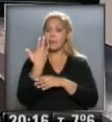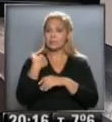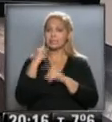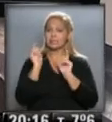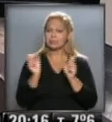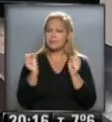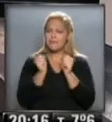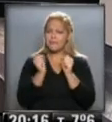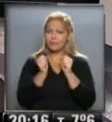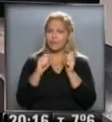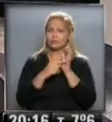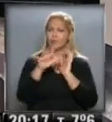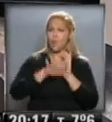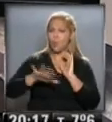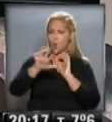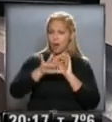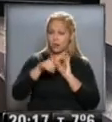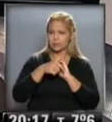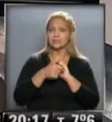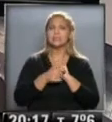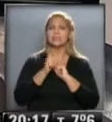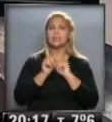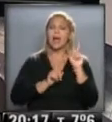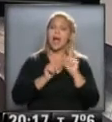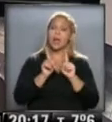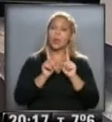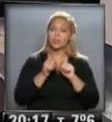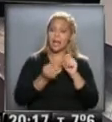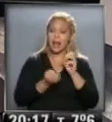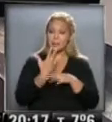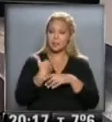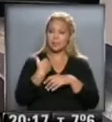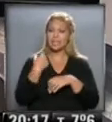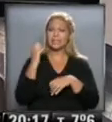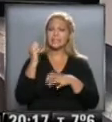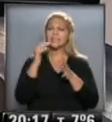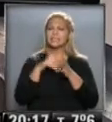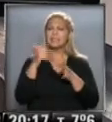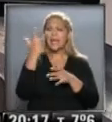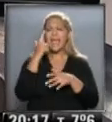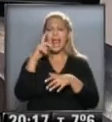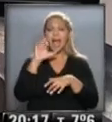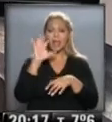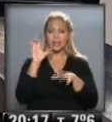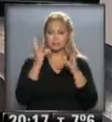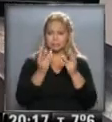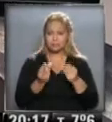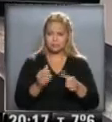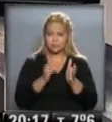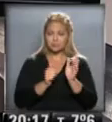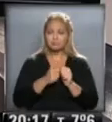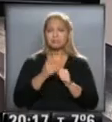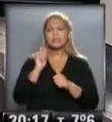norte de Buenos Aires, también sur del litoral. Allí se pueden registrar algunas heladas más débiles y un poco más aisladas, pero con buenas